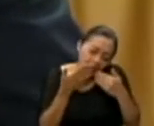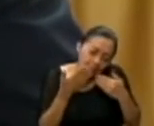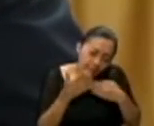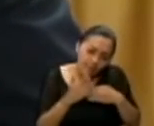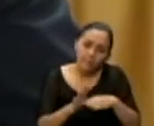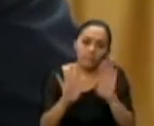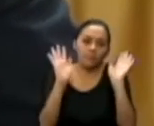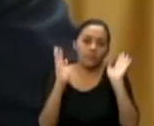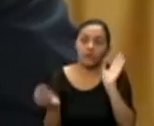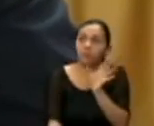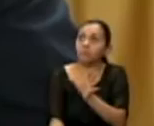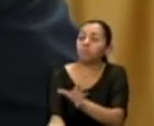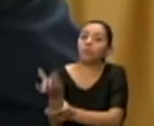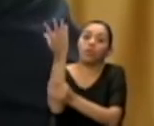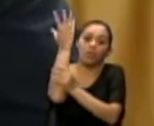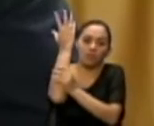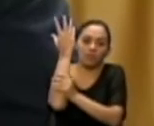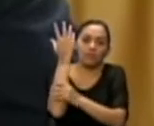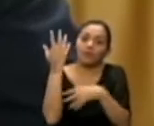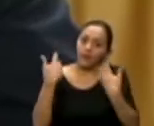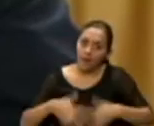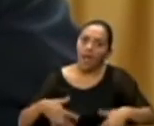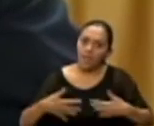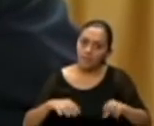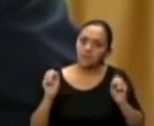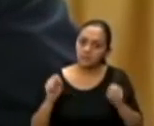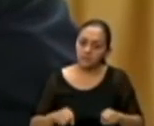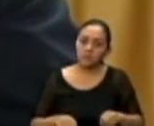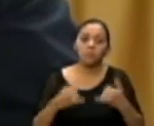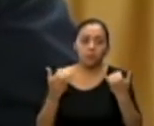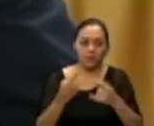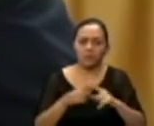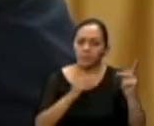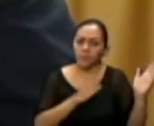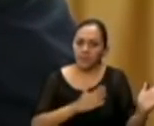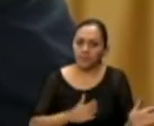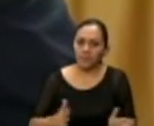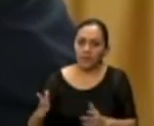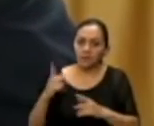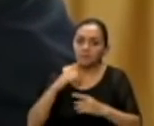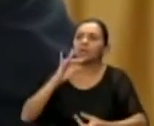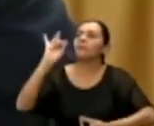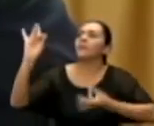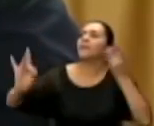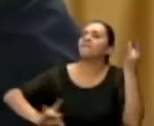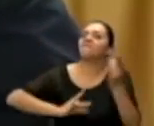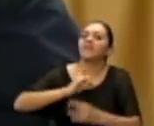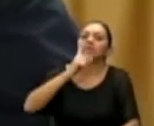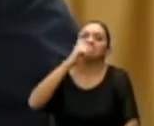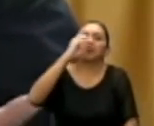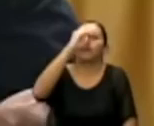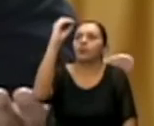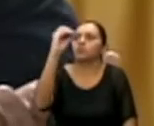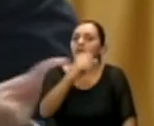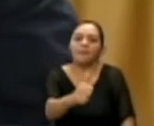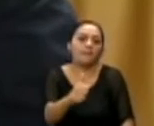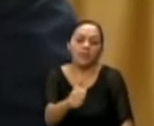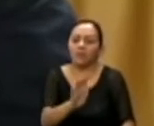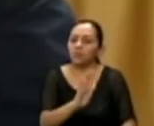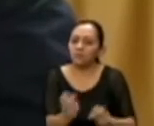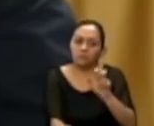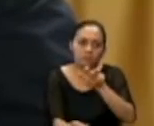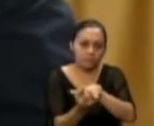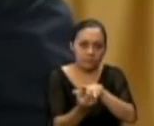obviamente un acontecimiento grave estamos preparado la mejor manera pero no esperen que ante un acontecimiento esa naturaleza no hay